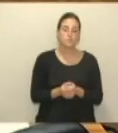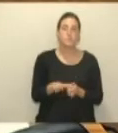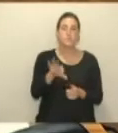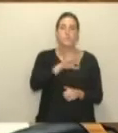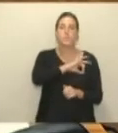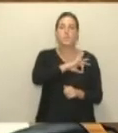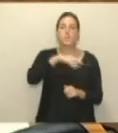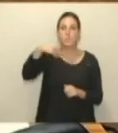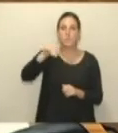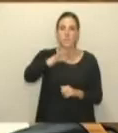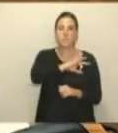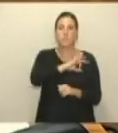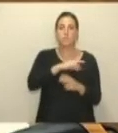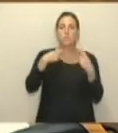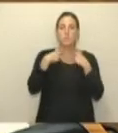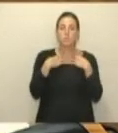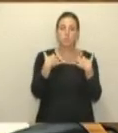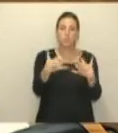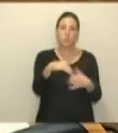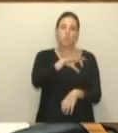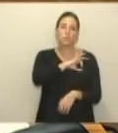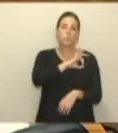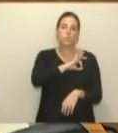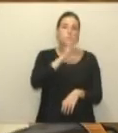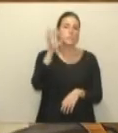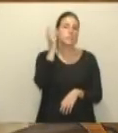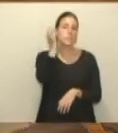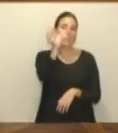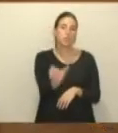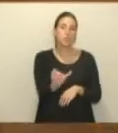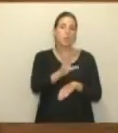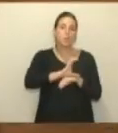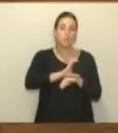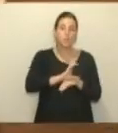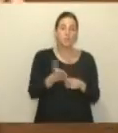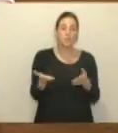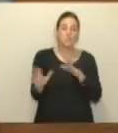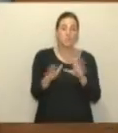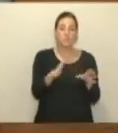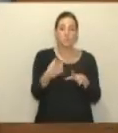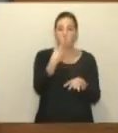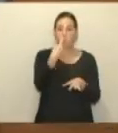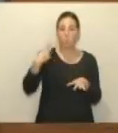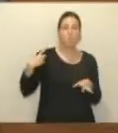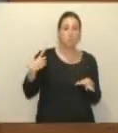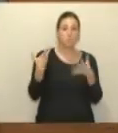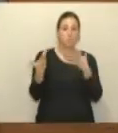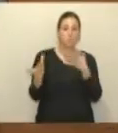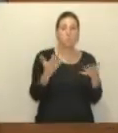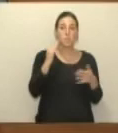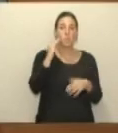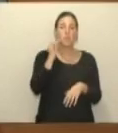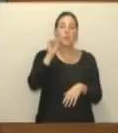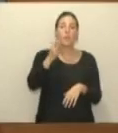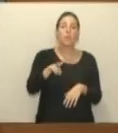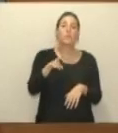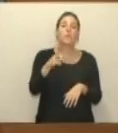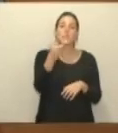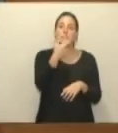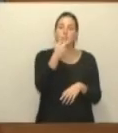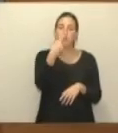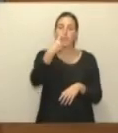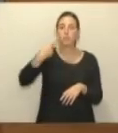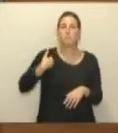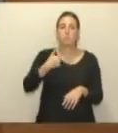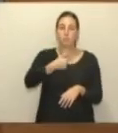Señor presidente, señorías, señora consejera, hace algo más de un año, concretamente el 12 de septiembre del año pasado, le